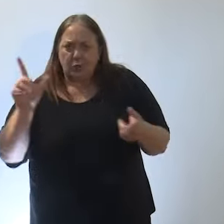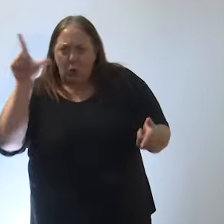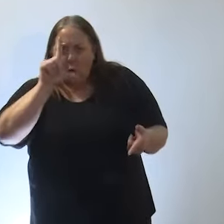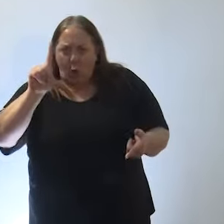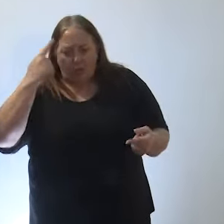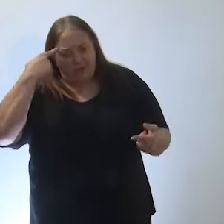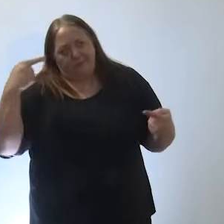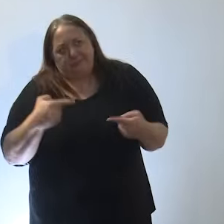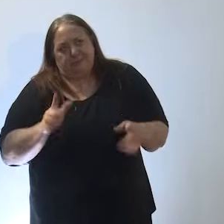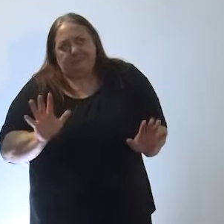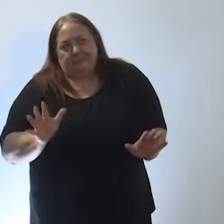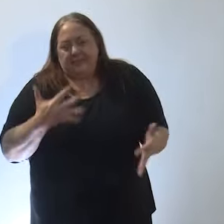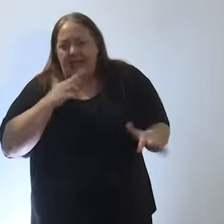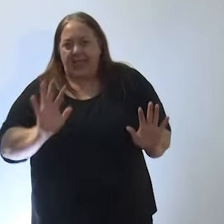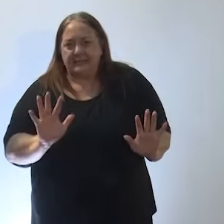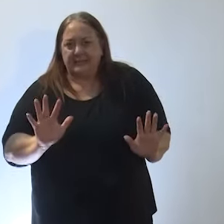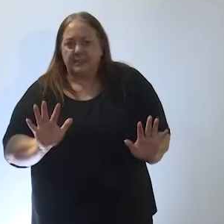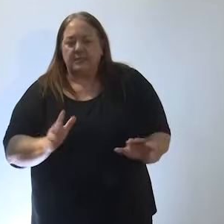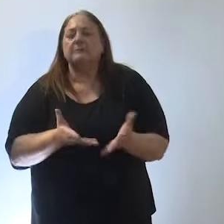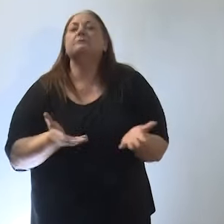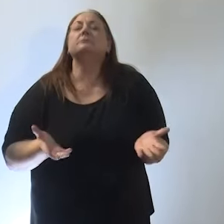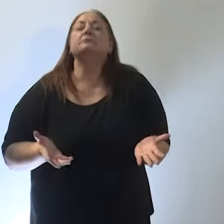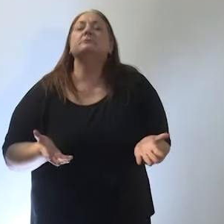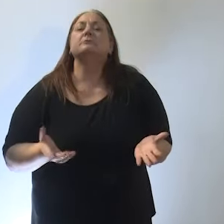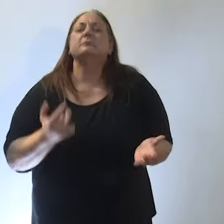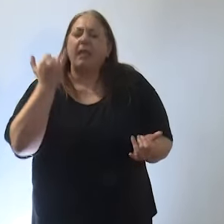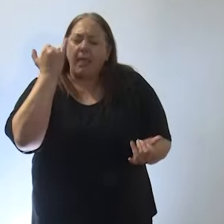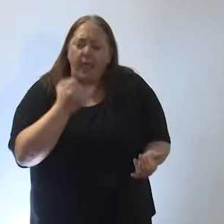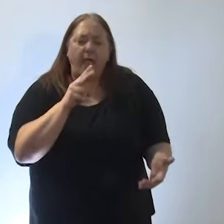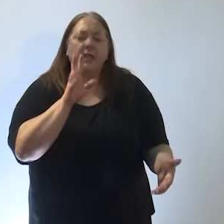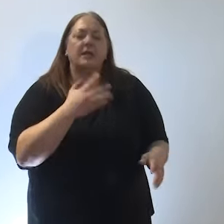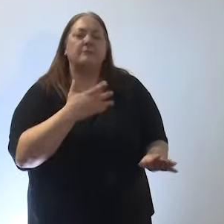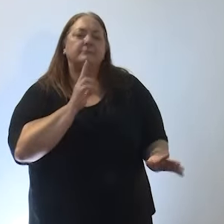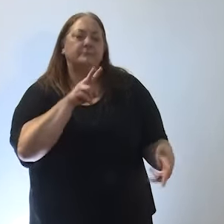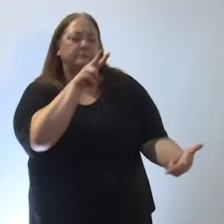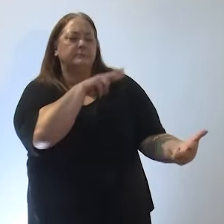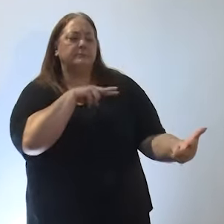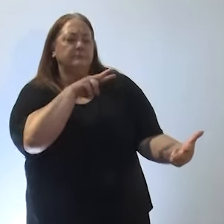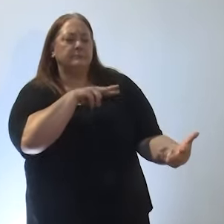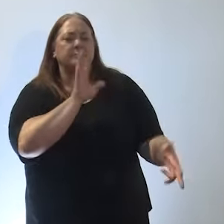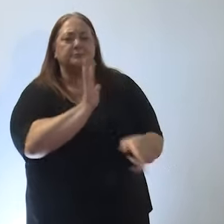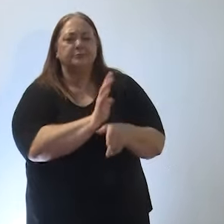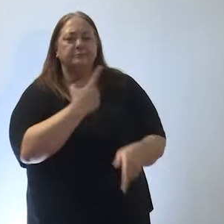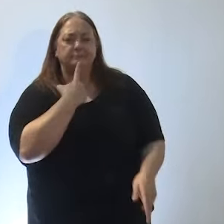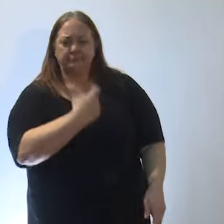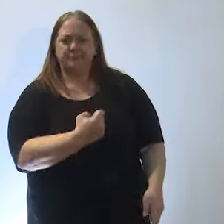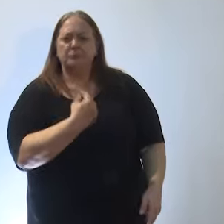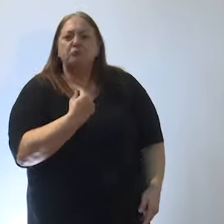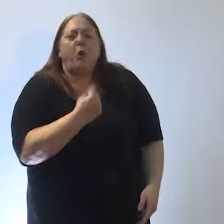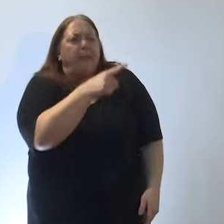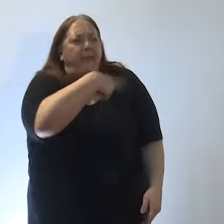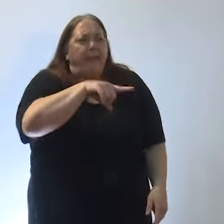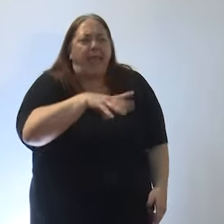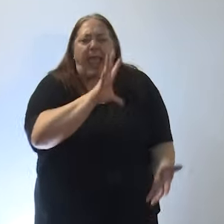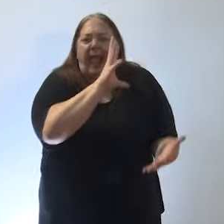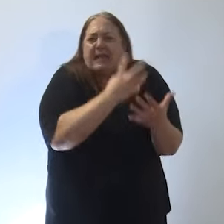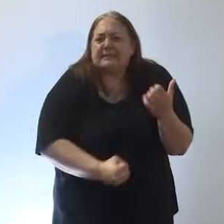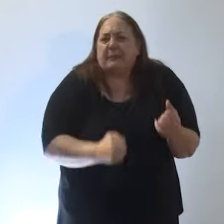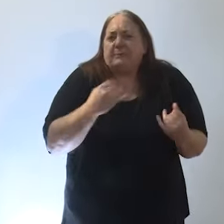alguna manera Hay una lectura de eso cómo se Por qué se acepta eso no si se supone que